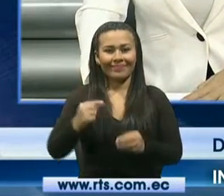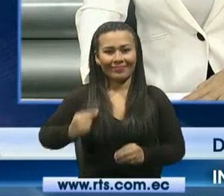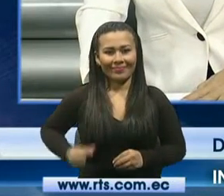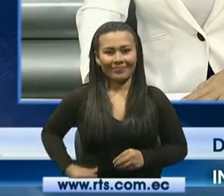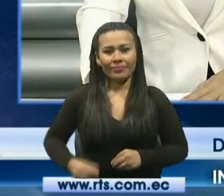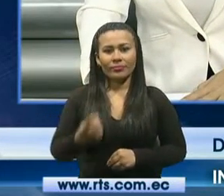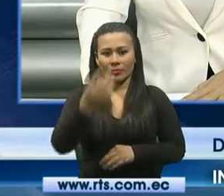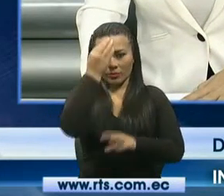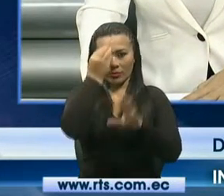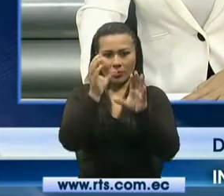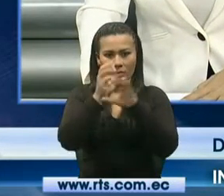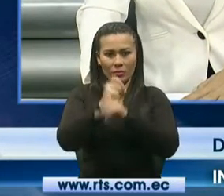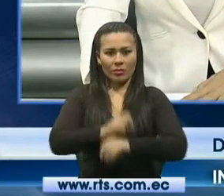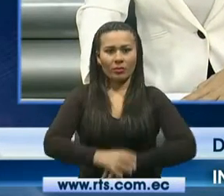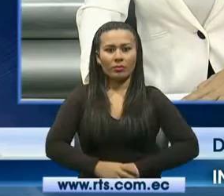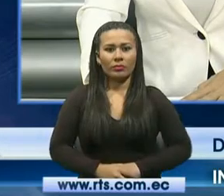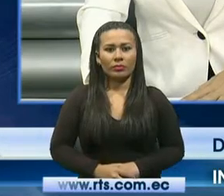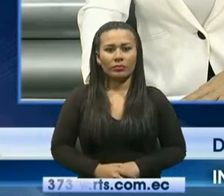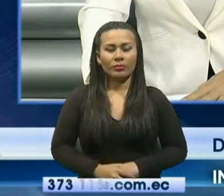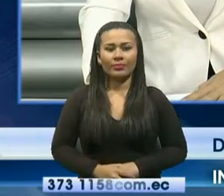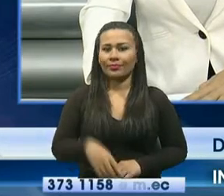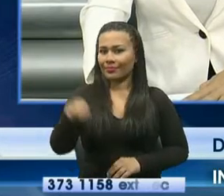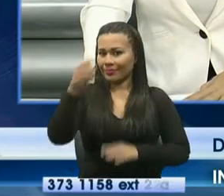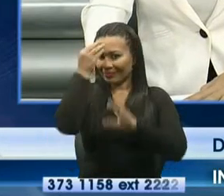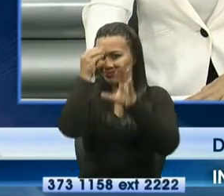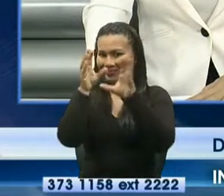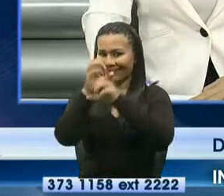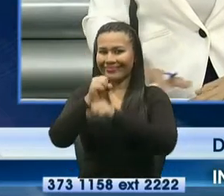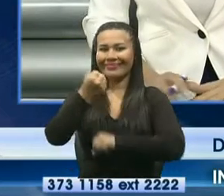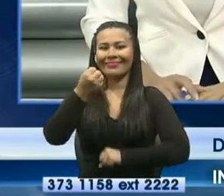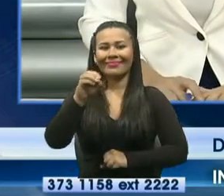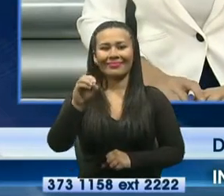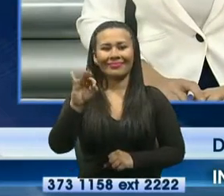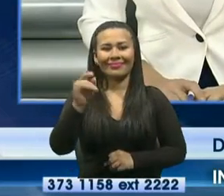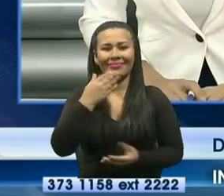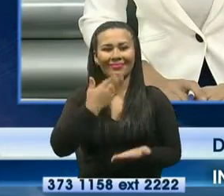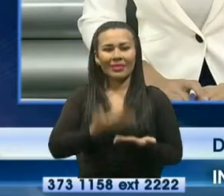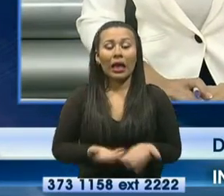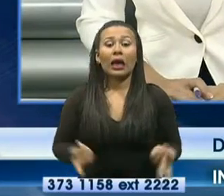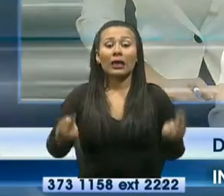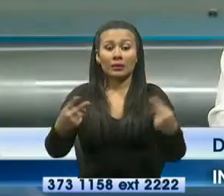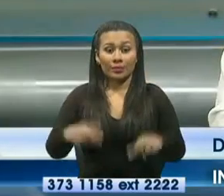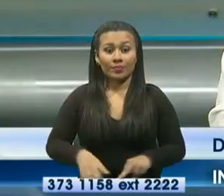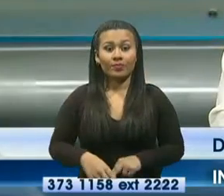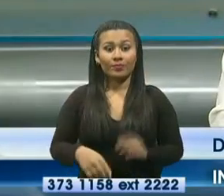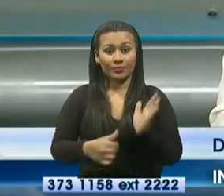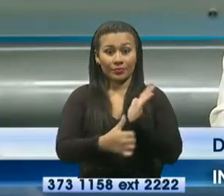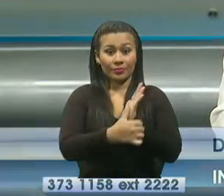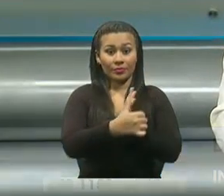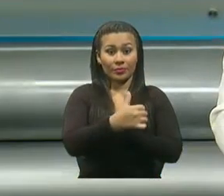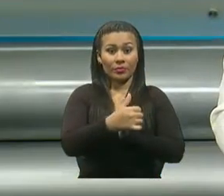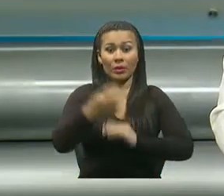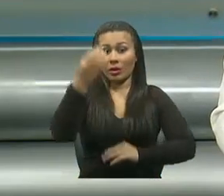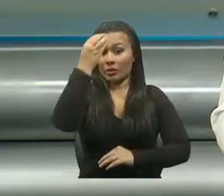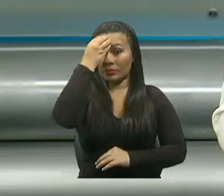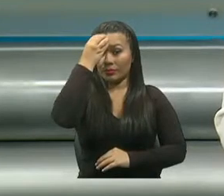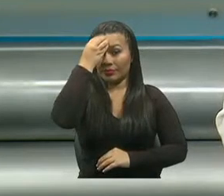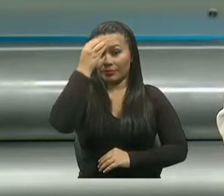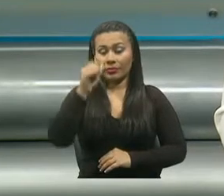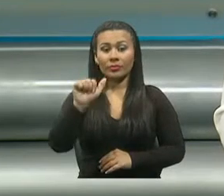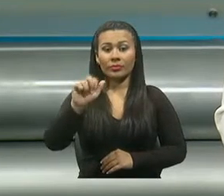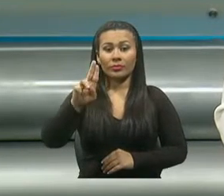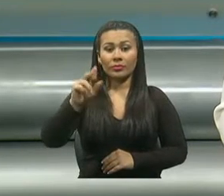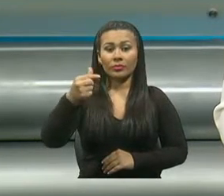Que tengan todos una muy buena noche. Una buena noche, Sofía. Gracias por tu reporte. Mientras tanto, el ministro de Educación, Augusto